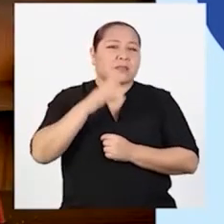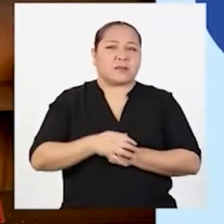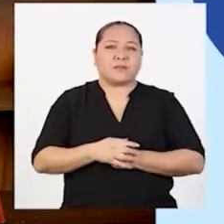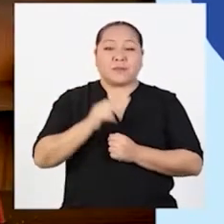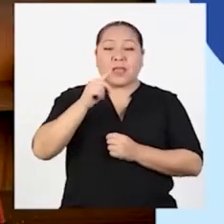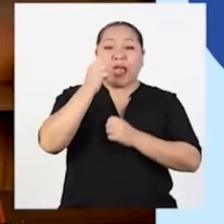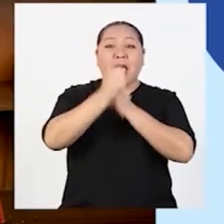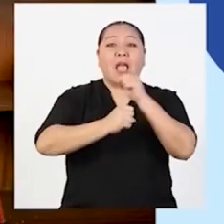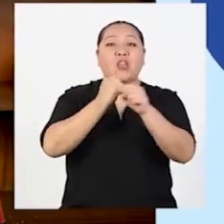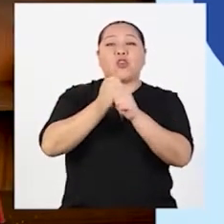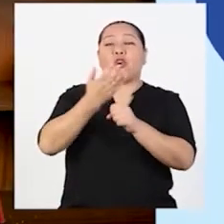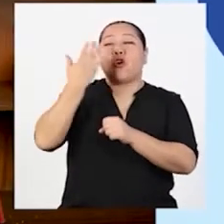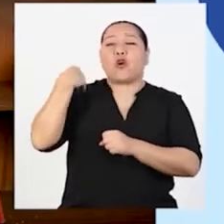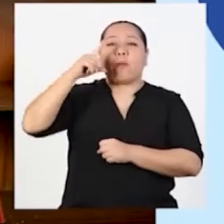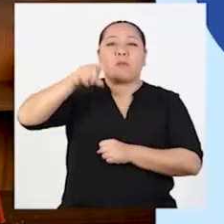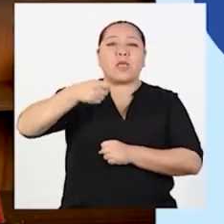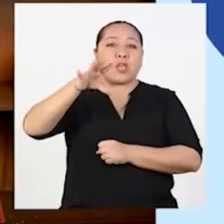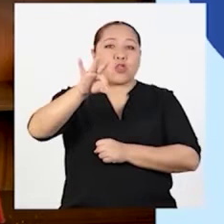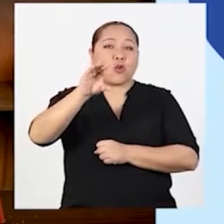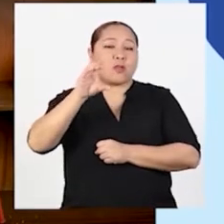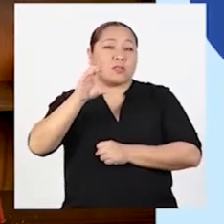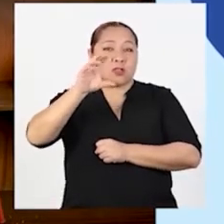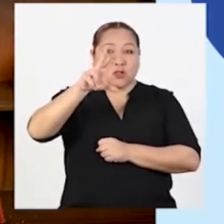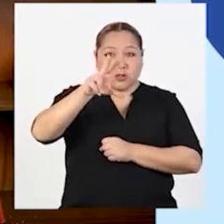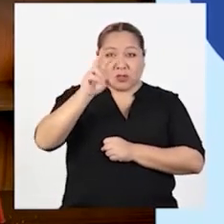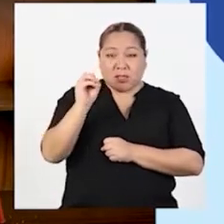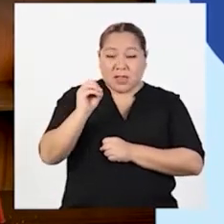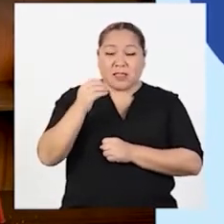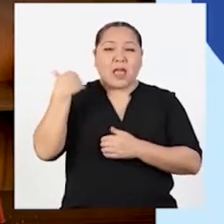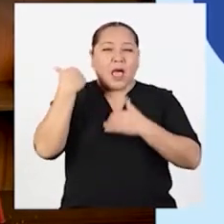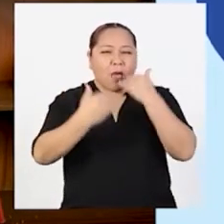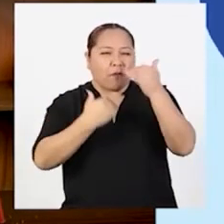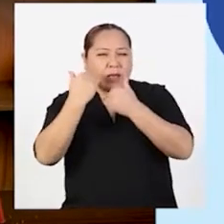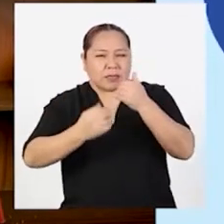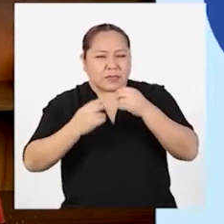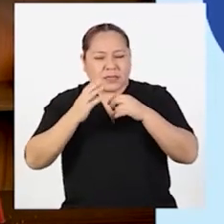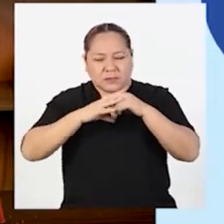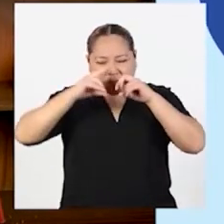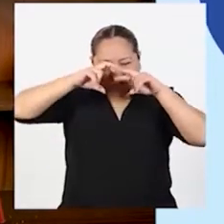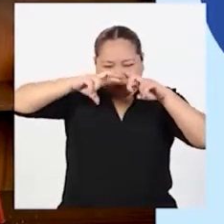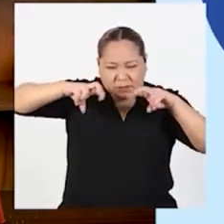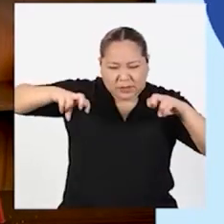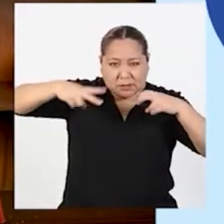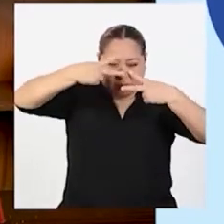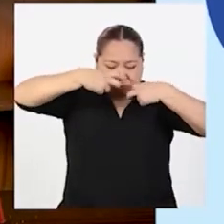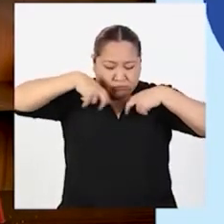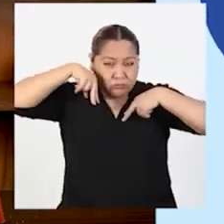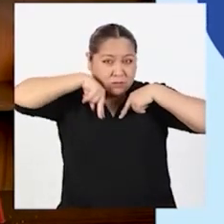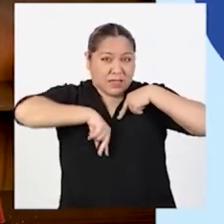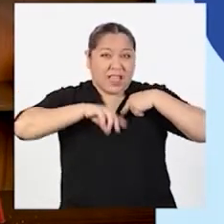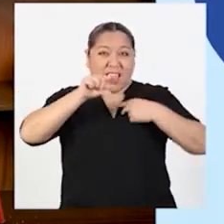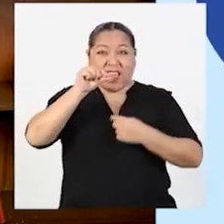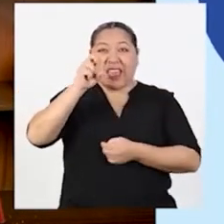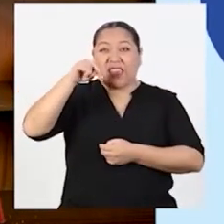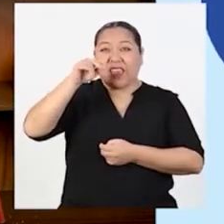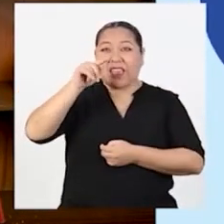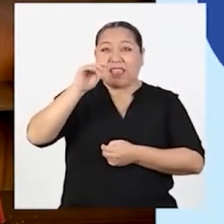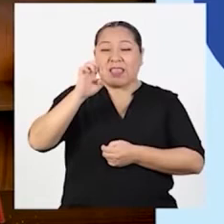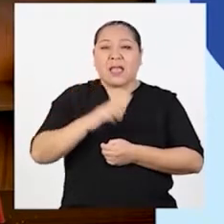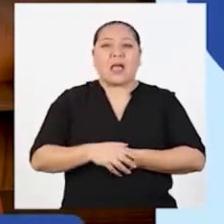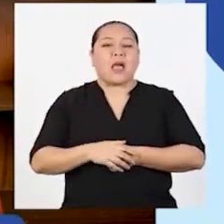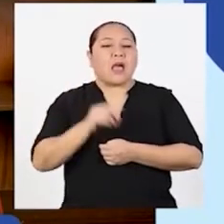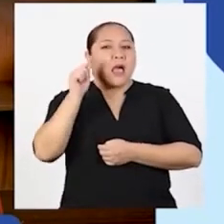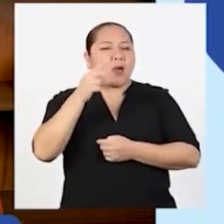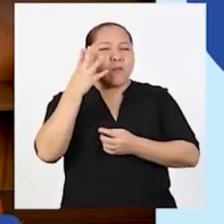de 1930, los avances en la genética de poblaciones y la biología evolutiva han llevado a muchos a